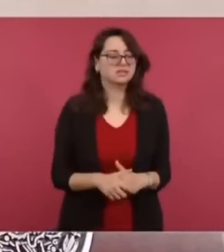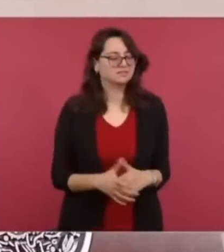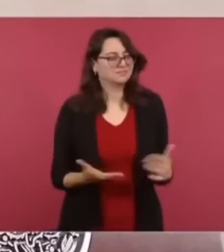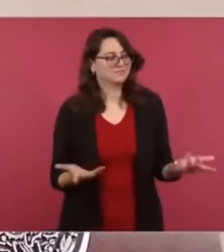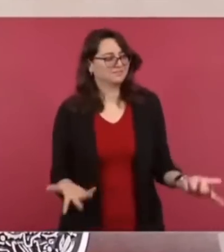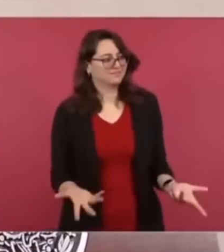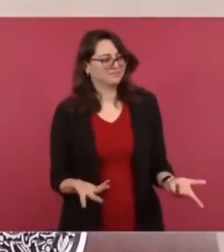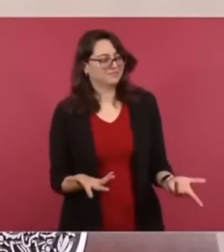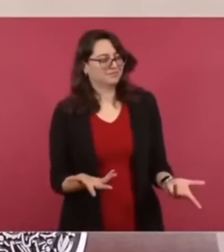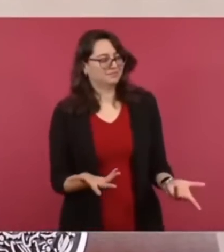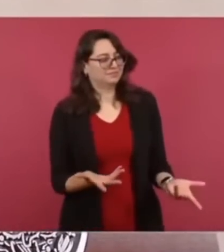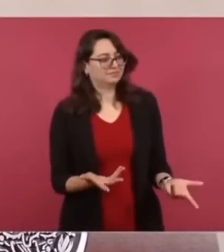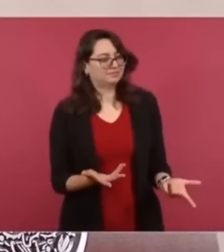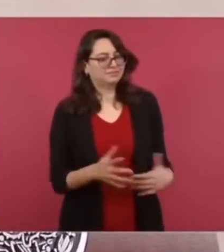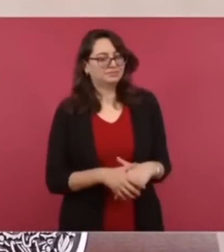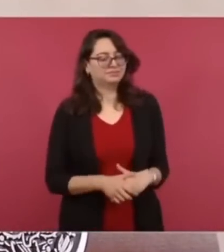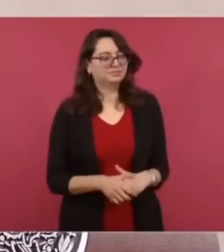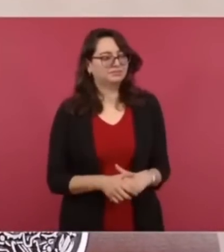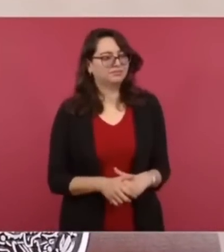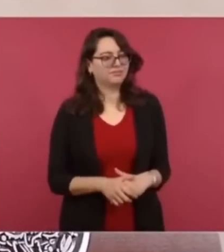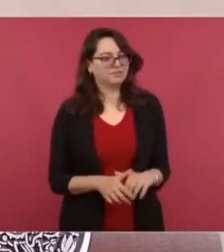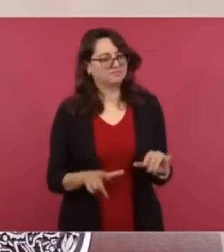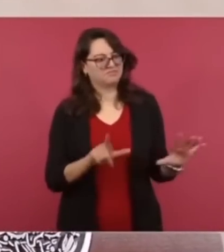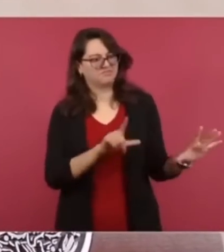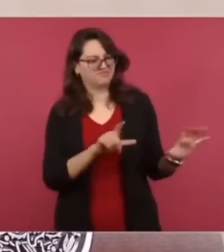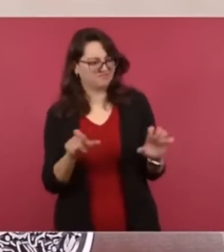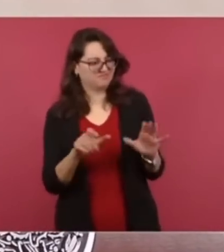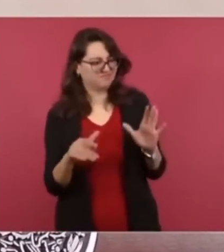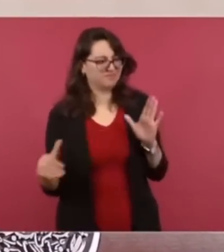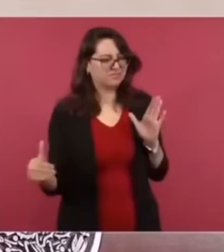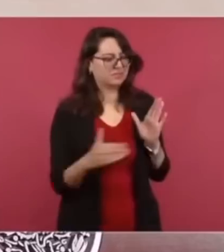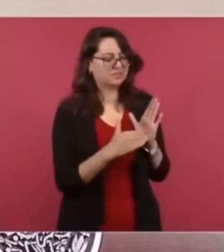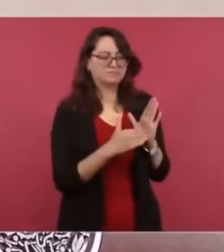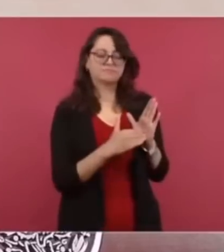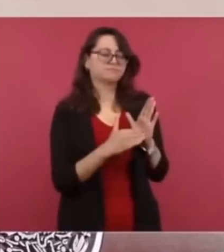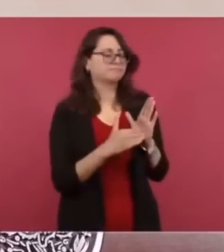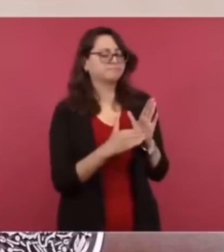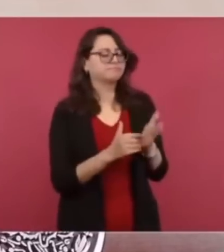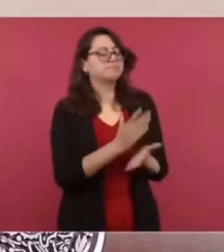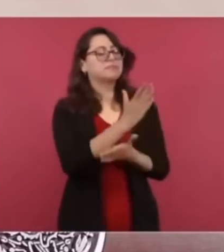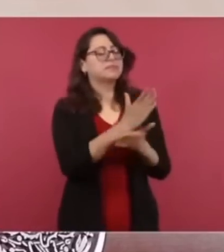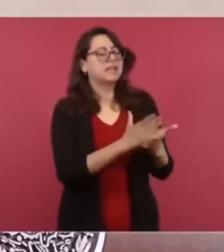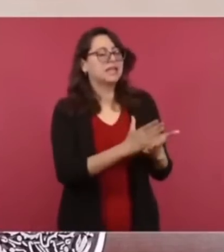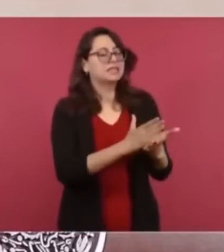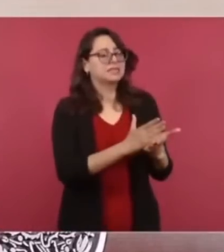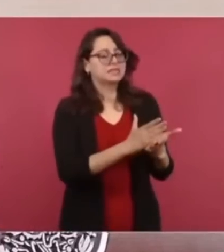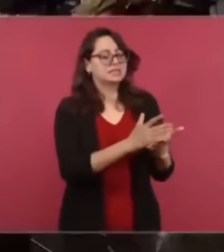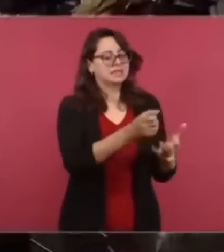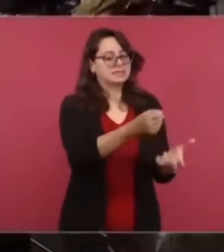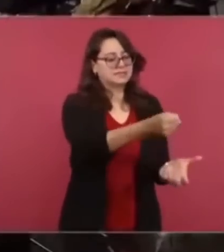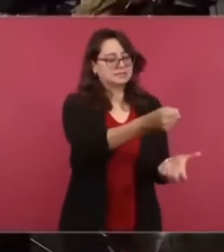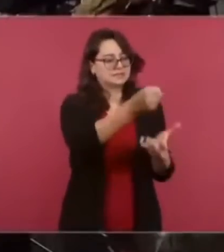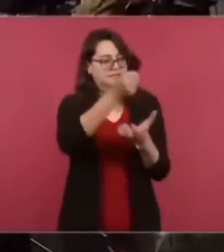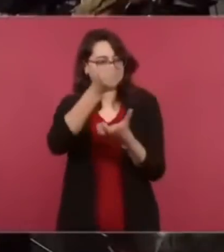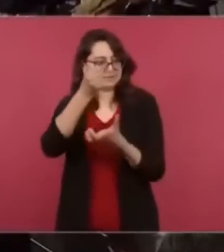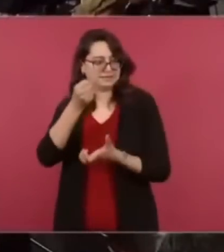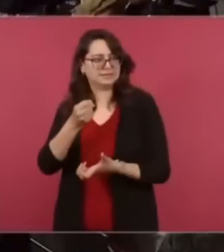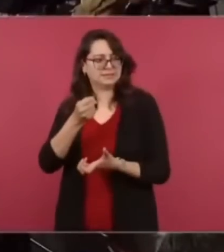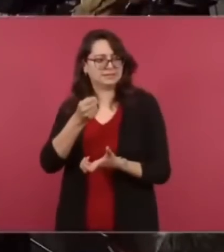que tienes de más, se va a utilizar para darle